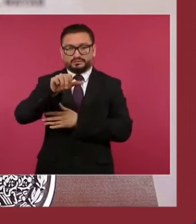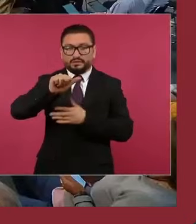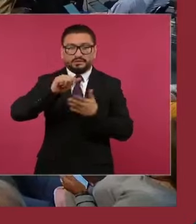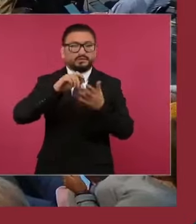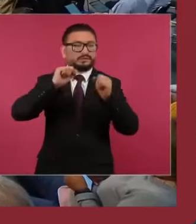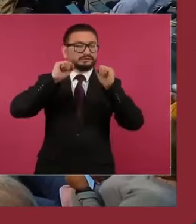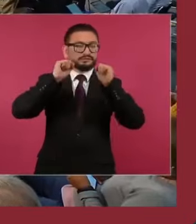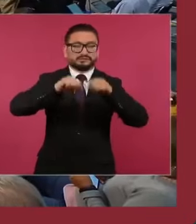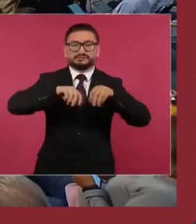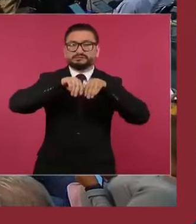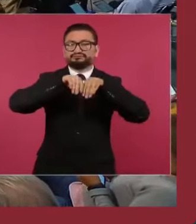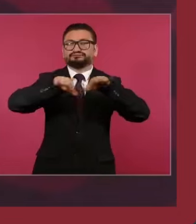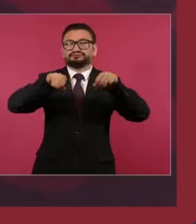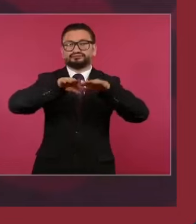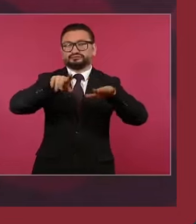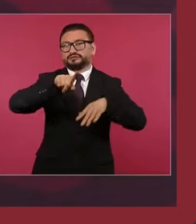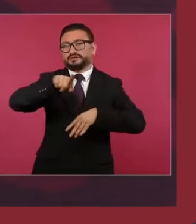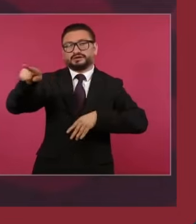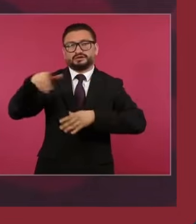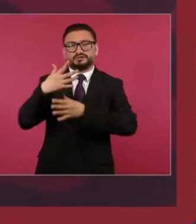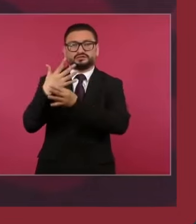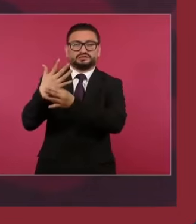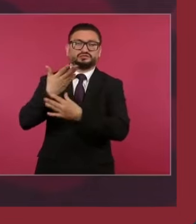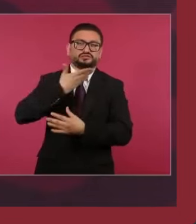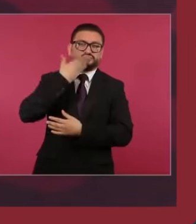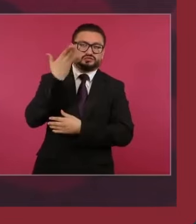todos los que tienen ese discurso